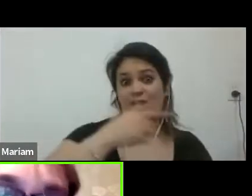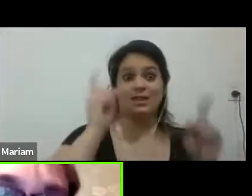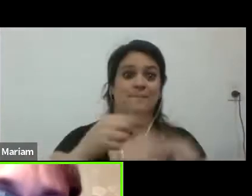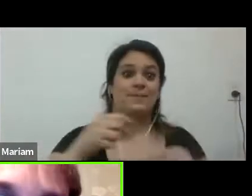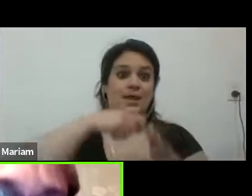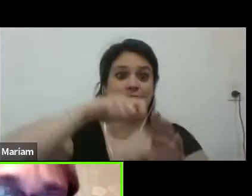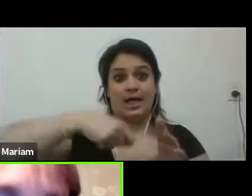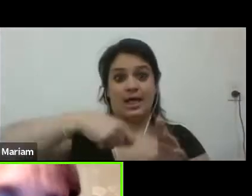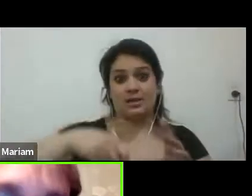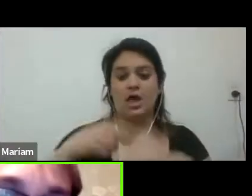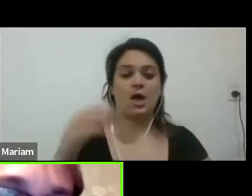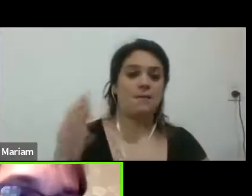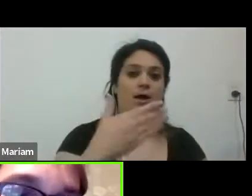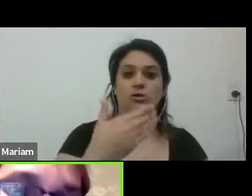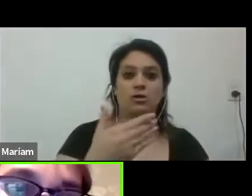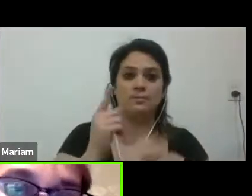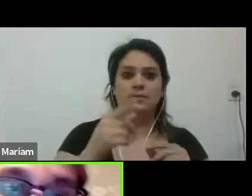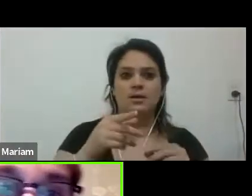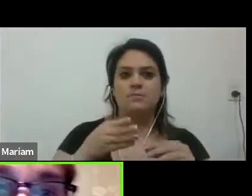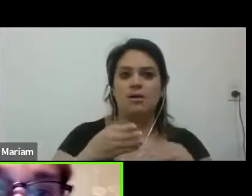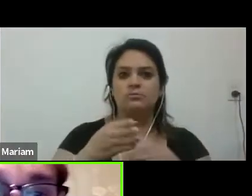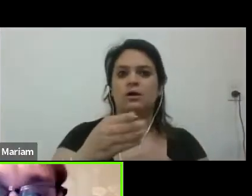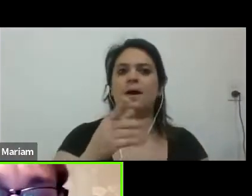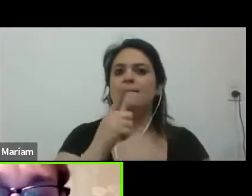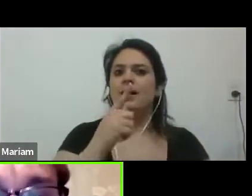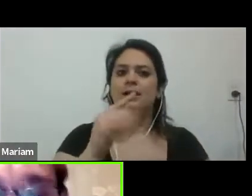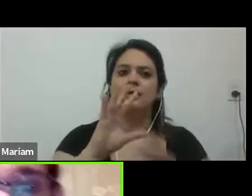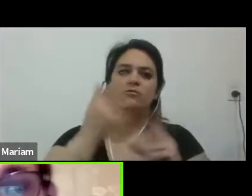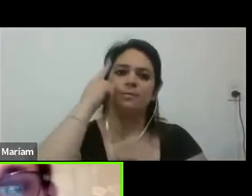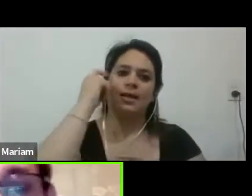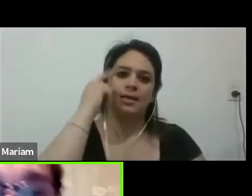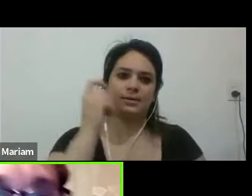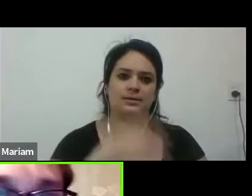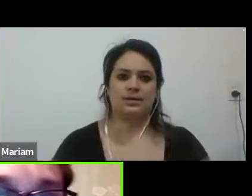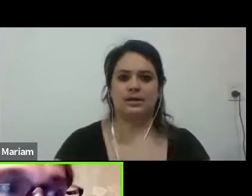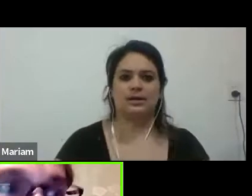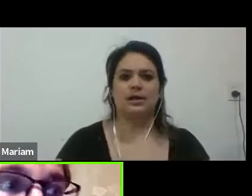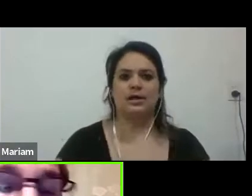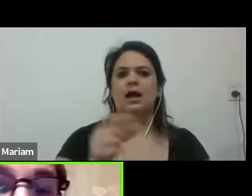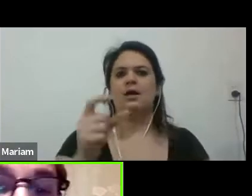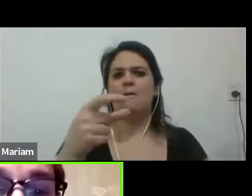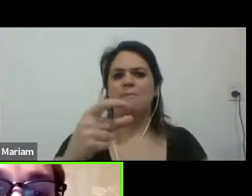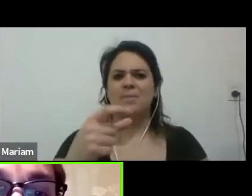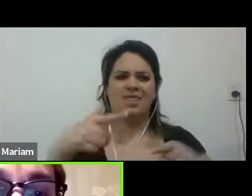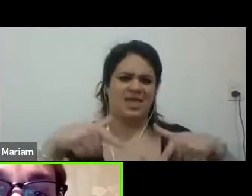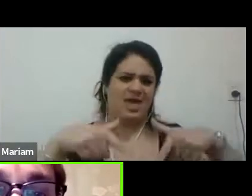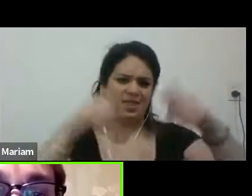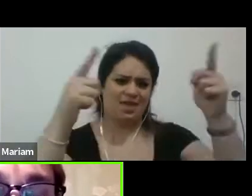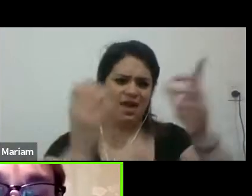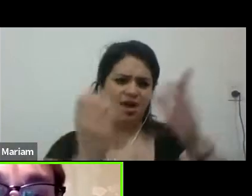para que es todo hasta el mismo pasillo sea un método de aprendizaje tenemos piedras volcánicas tenemos